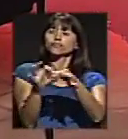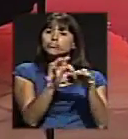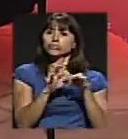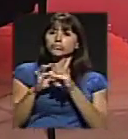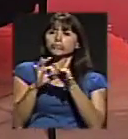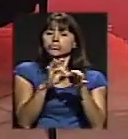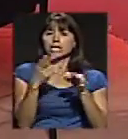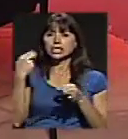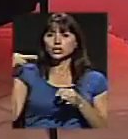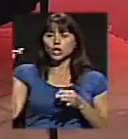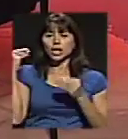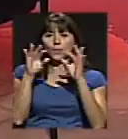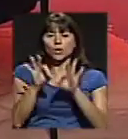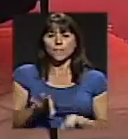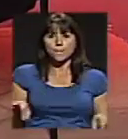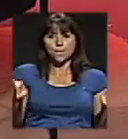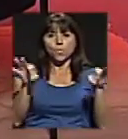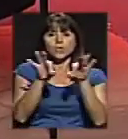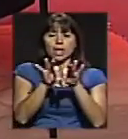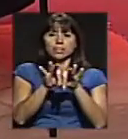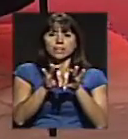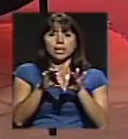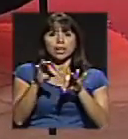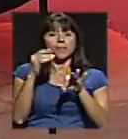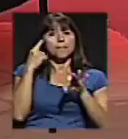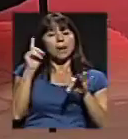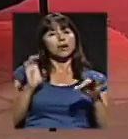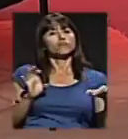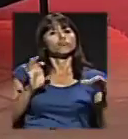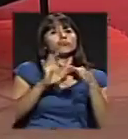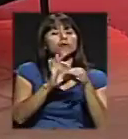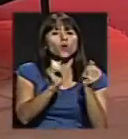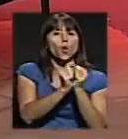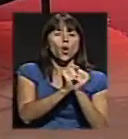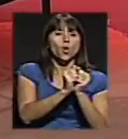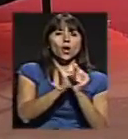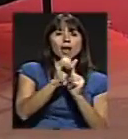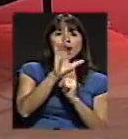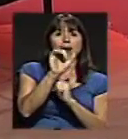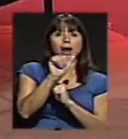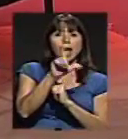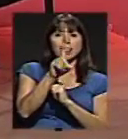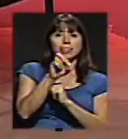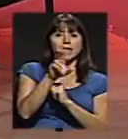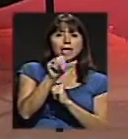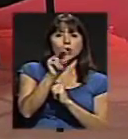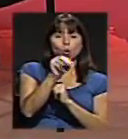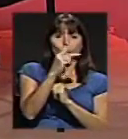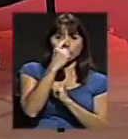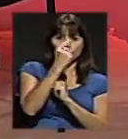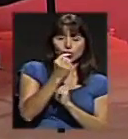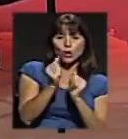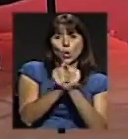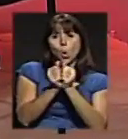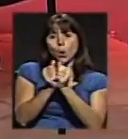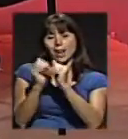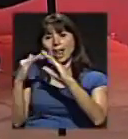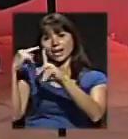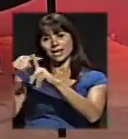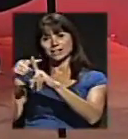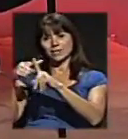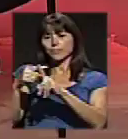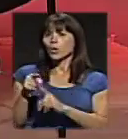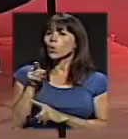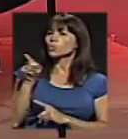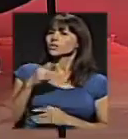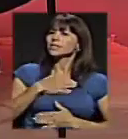historia para unir fuerzas con el calderonismo y con la Iglesia. En las circunstancias actuales, ¿a qué estaría dispuesto usted